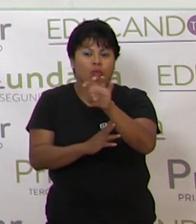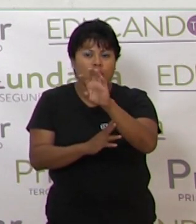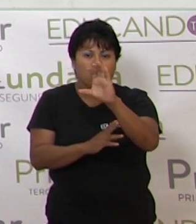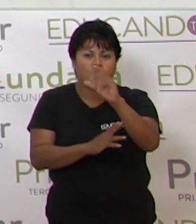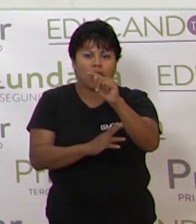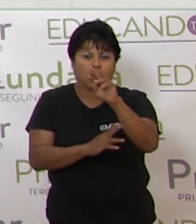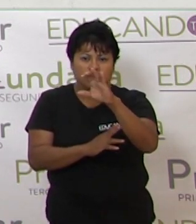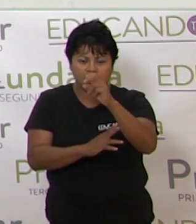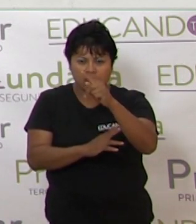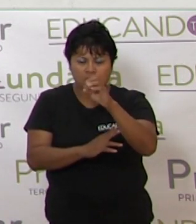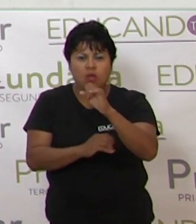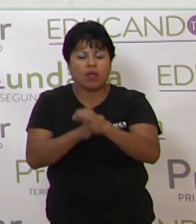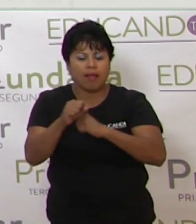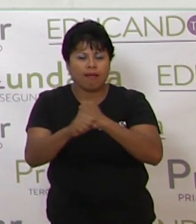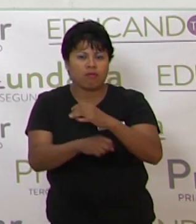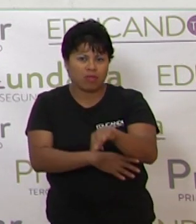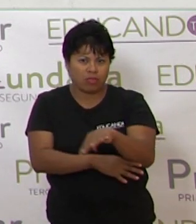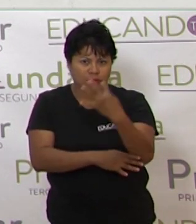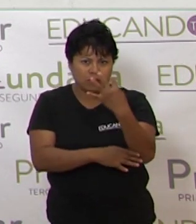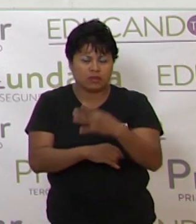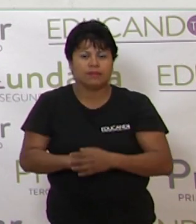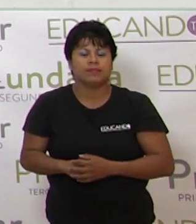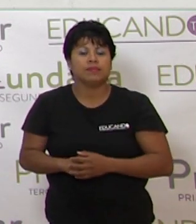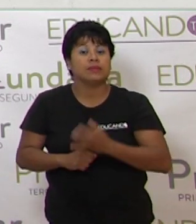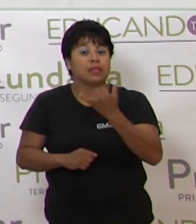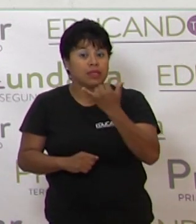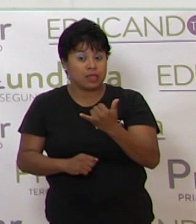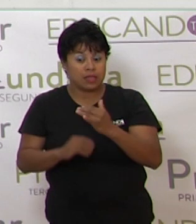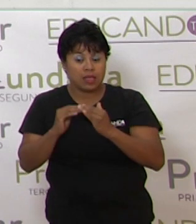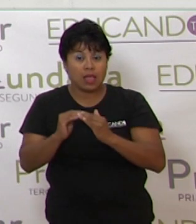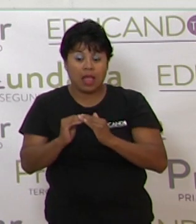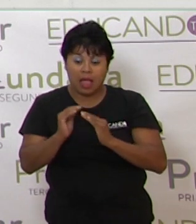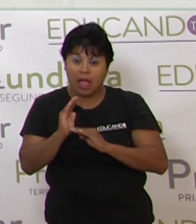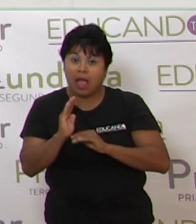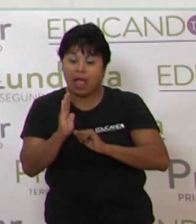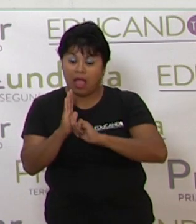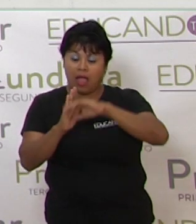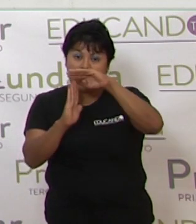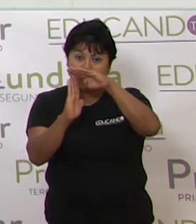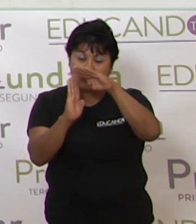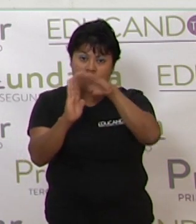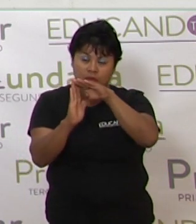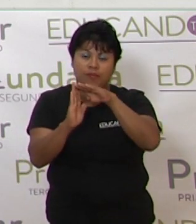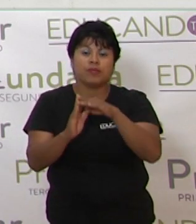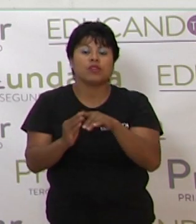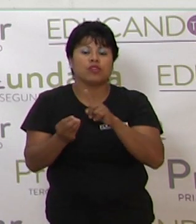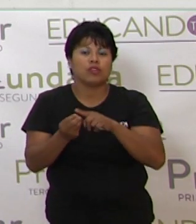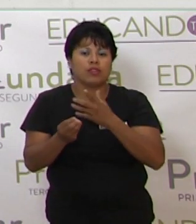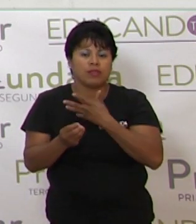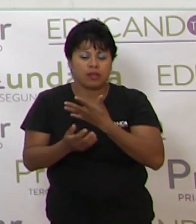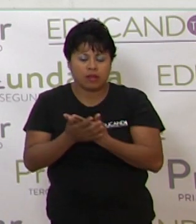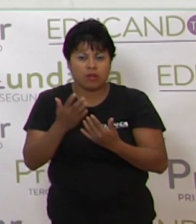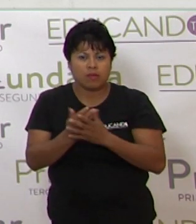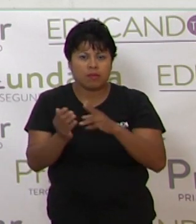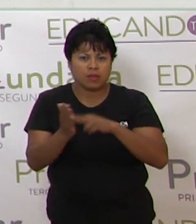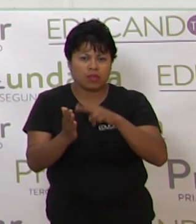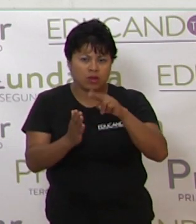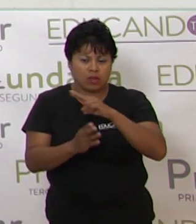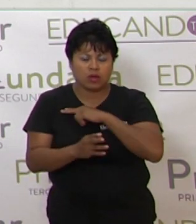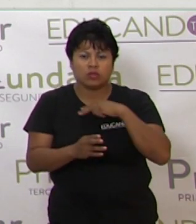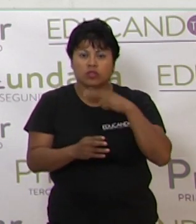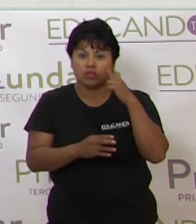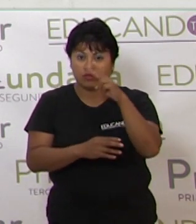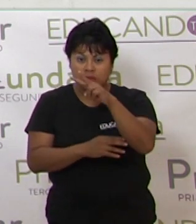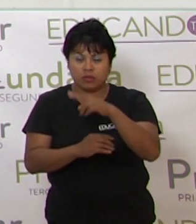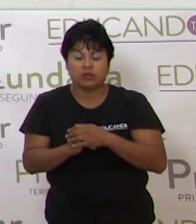400, o sea, el siglo XIV. Y el Alto Renacimiento, donde pertenece la obra pictórica que acabamos